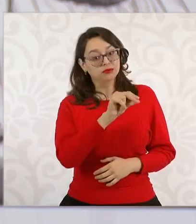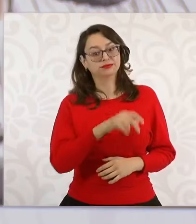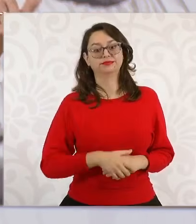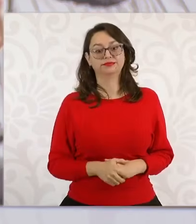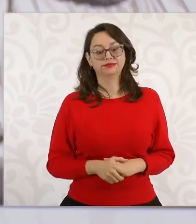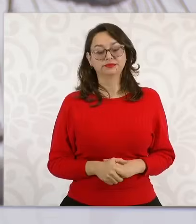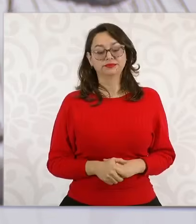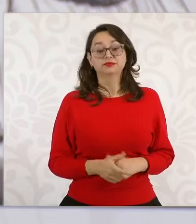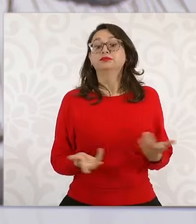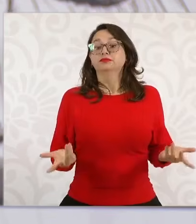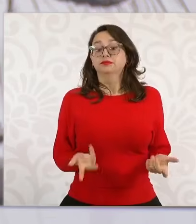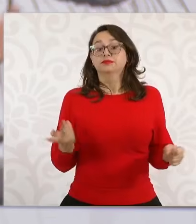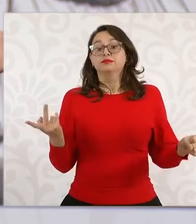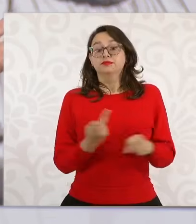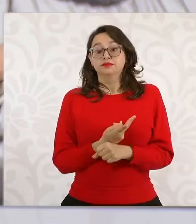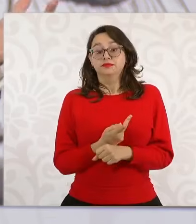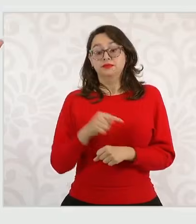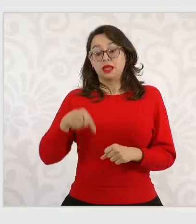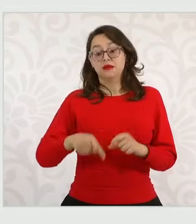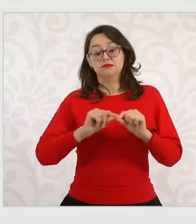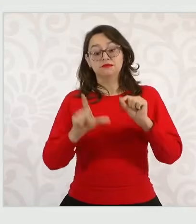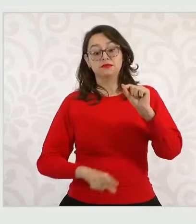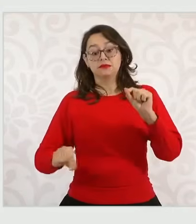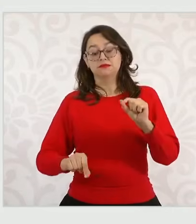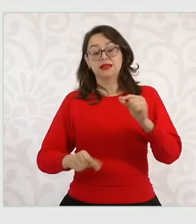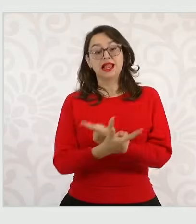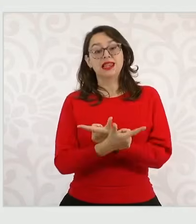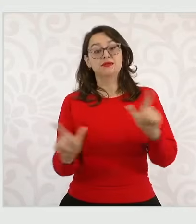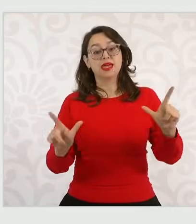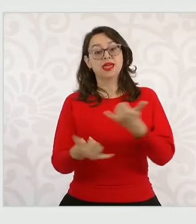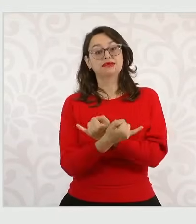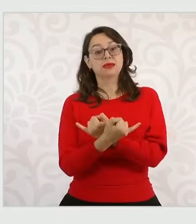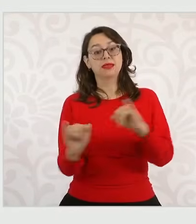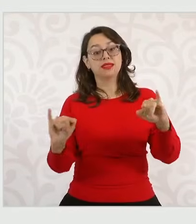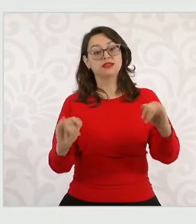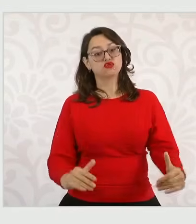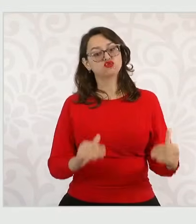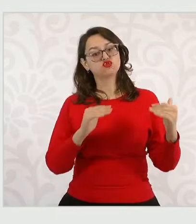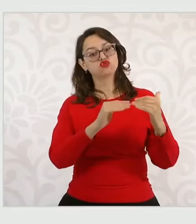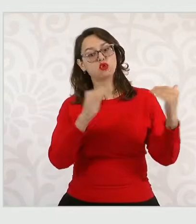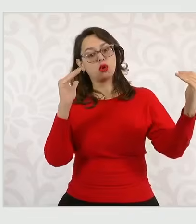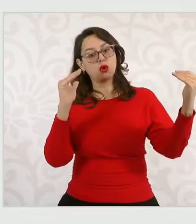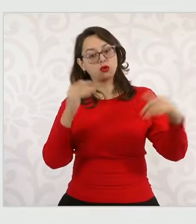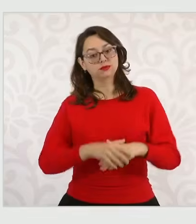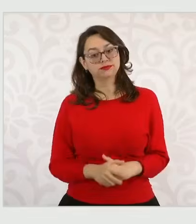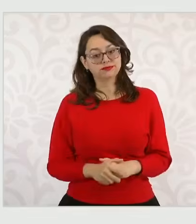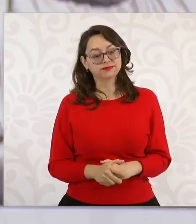por una razón: México es un país libre, independiente y soberano. Y hasta ahora ha habido respeto